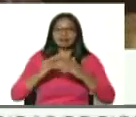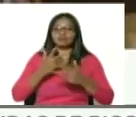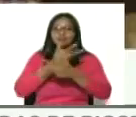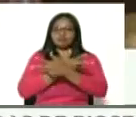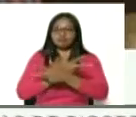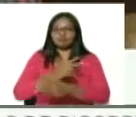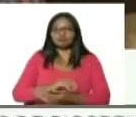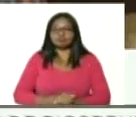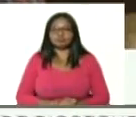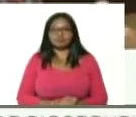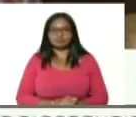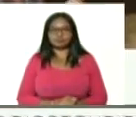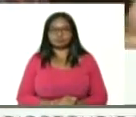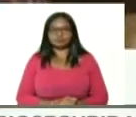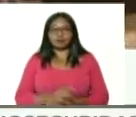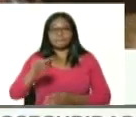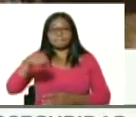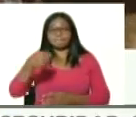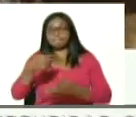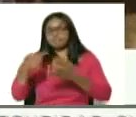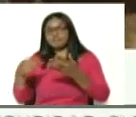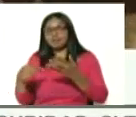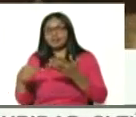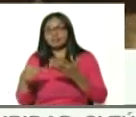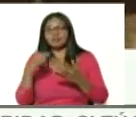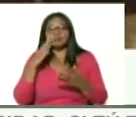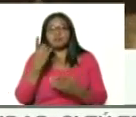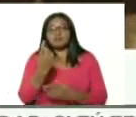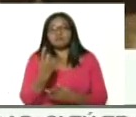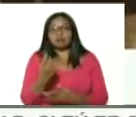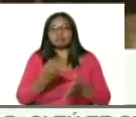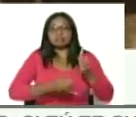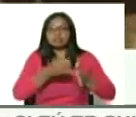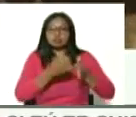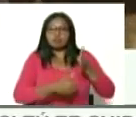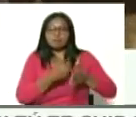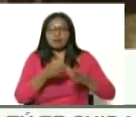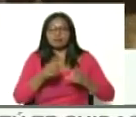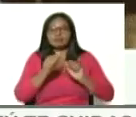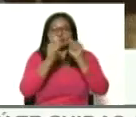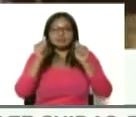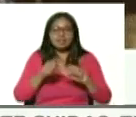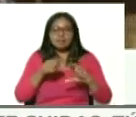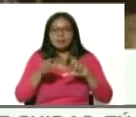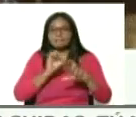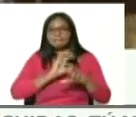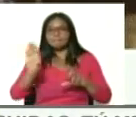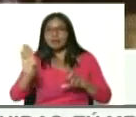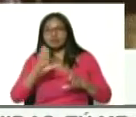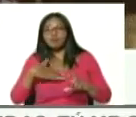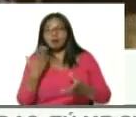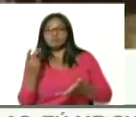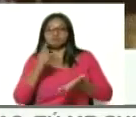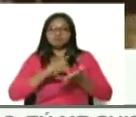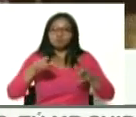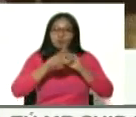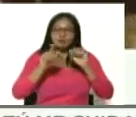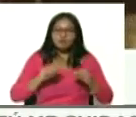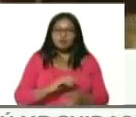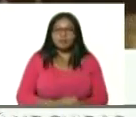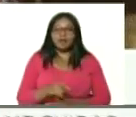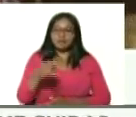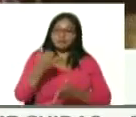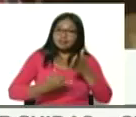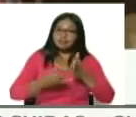la fecha para que el resto de los líderes que se están registrando a través del sistema Patria también puedan participar. Algo muy importante es que con este